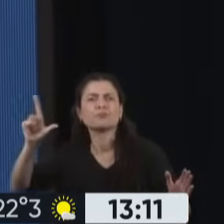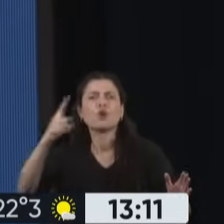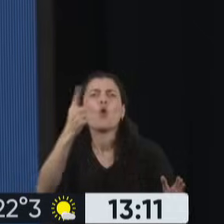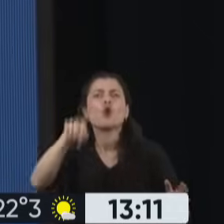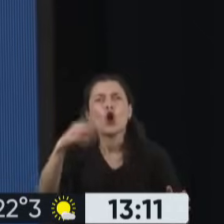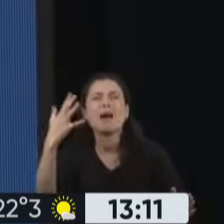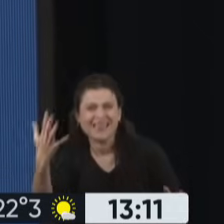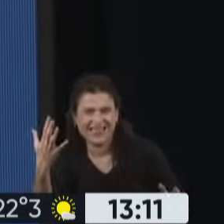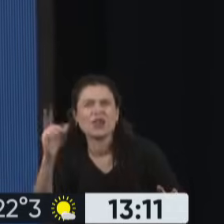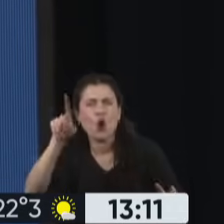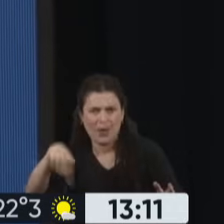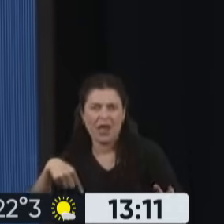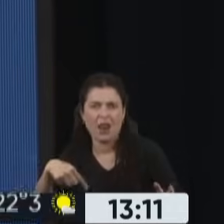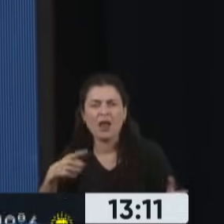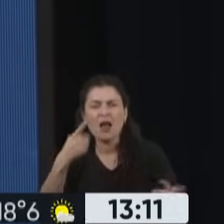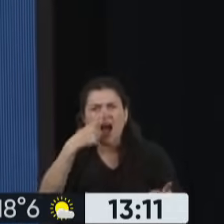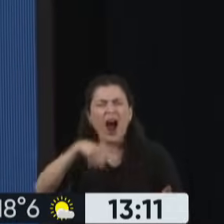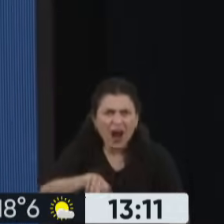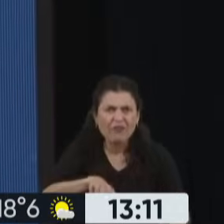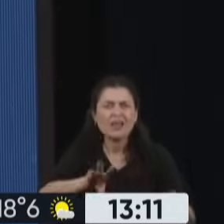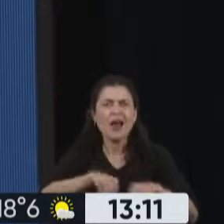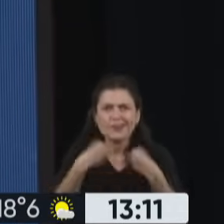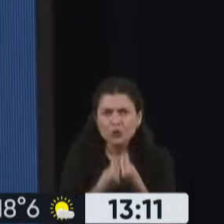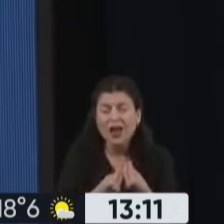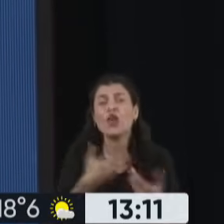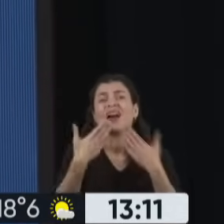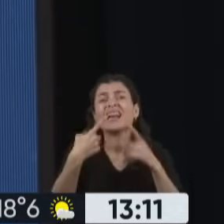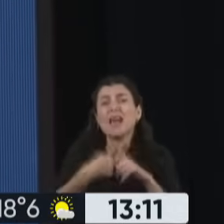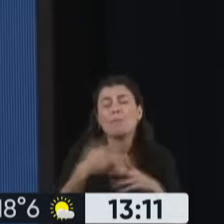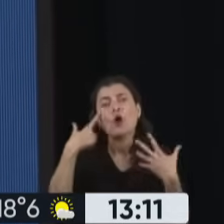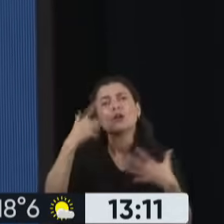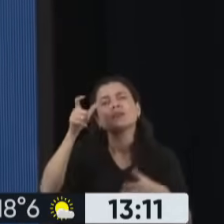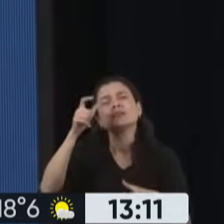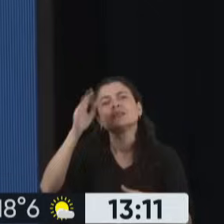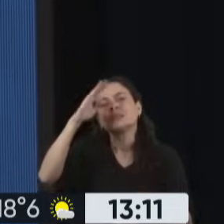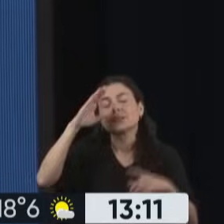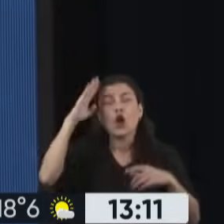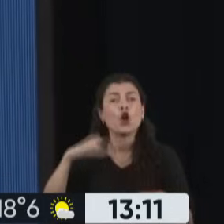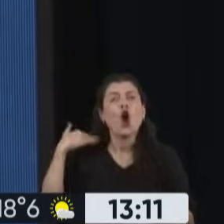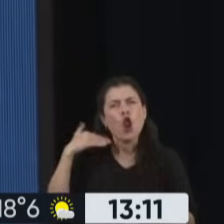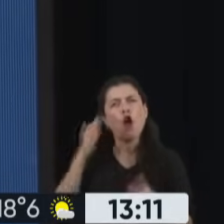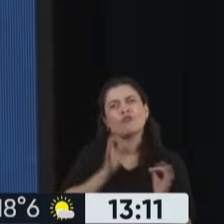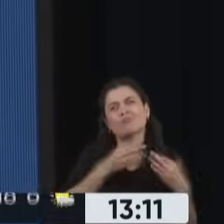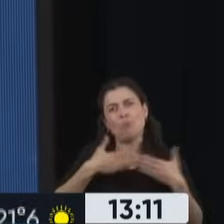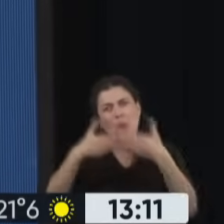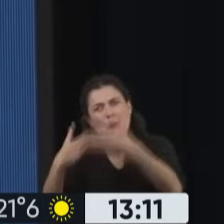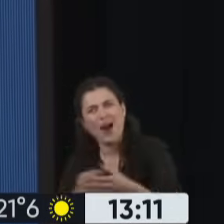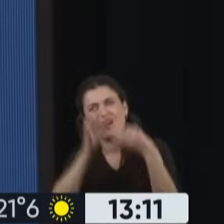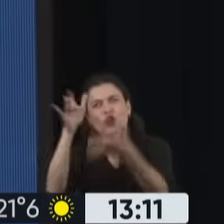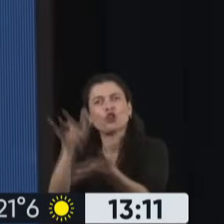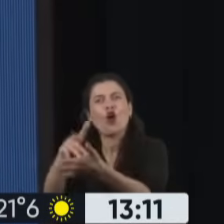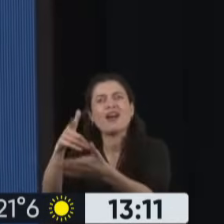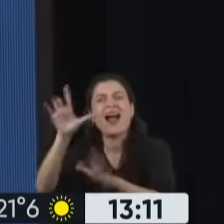eso todo se concentró después del descubrimiento de América. Mientras que ustedes cuando miran lo que ocurrió entre el